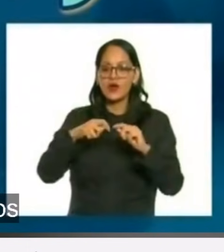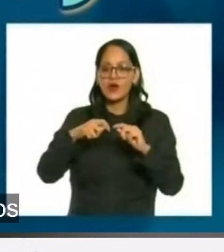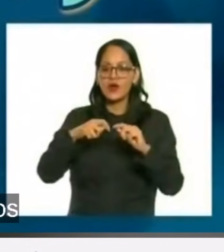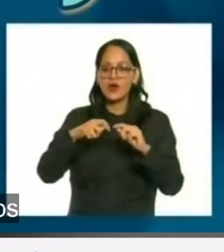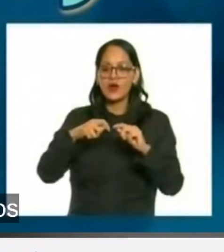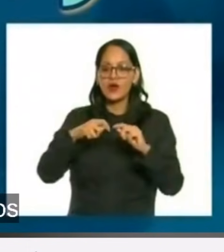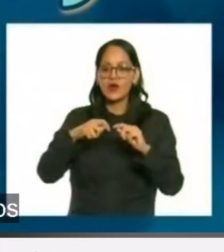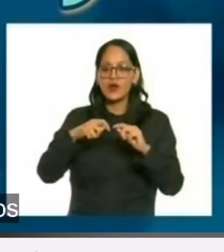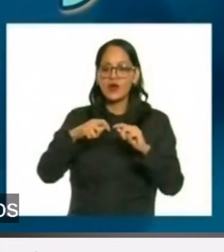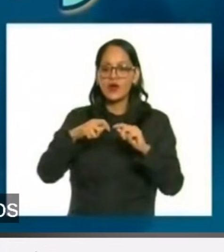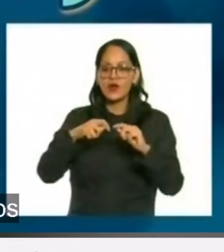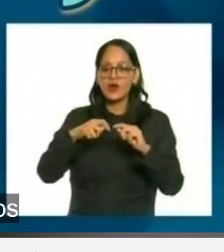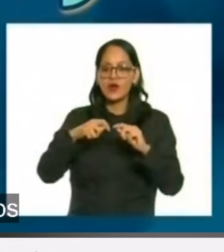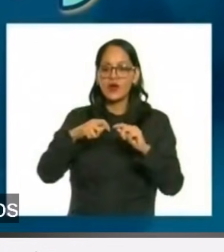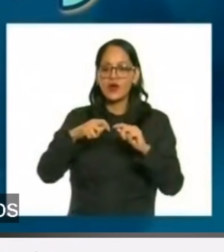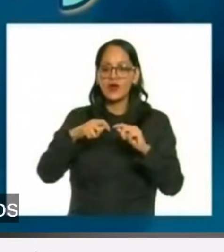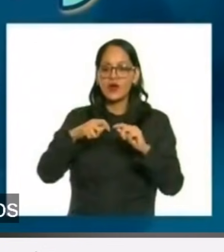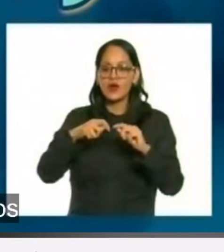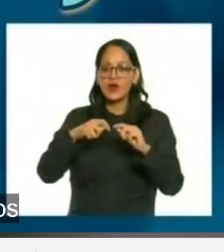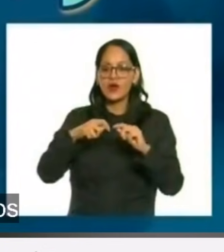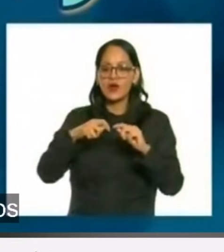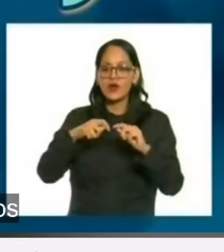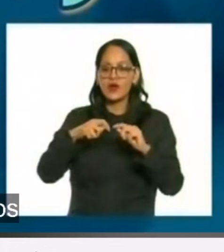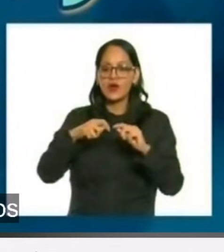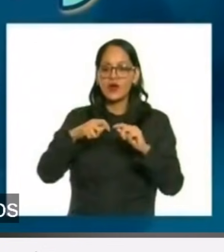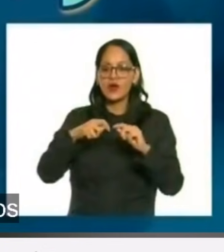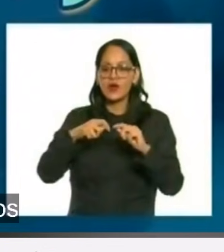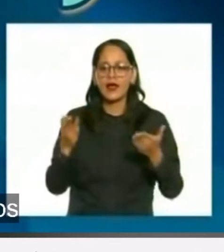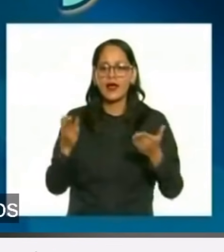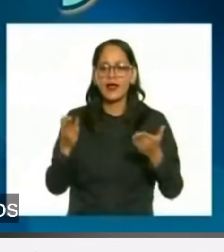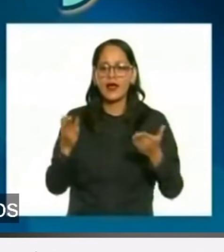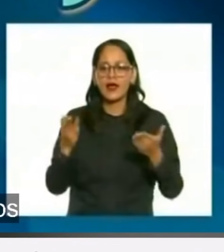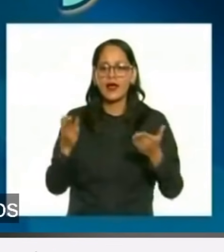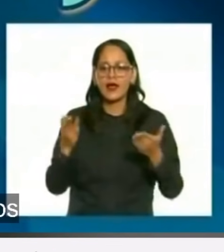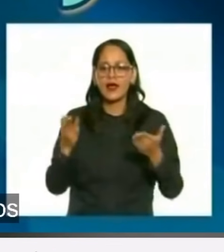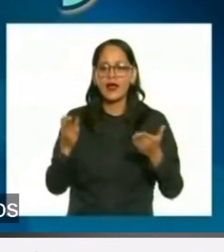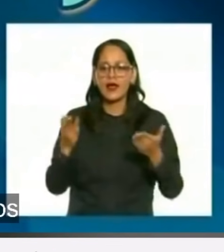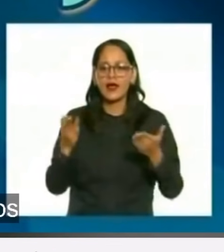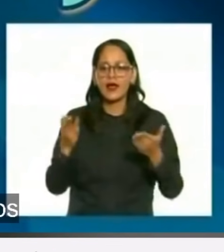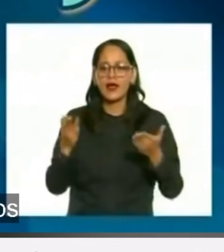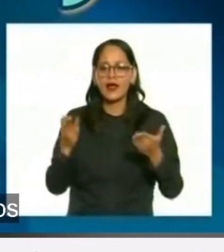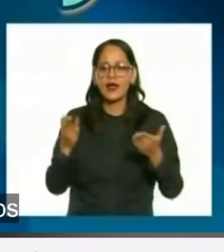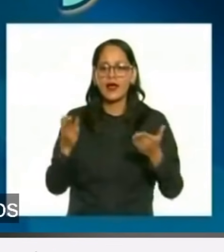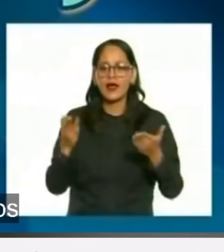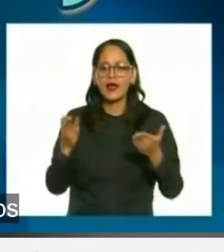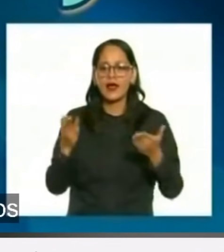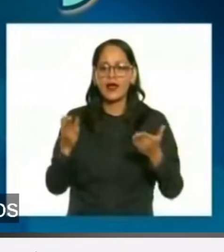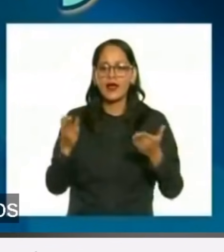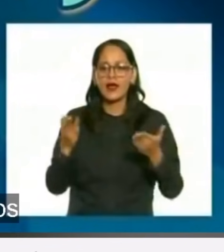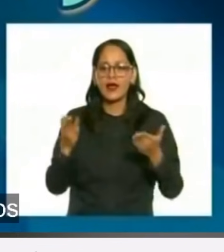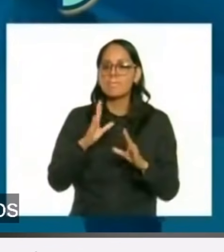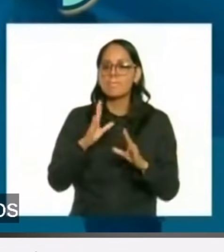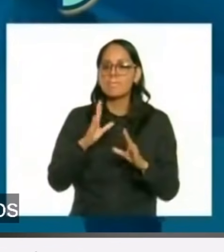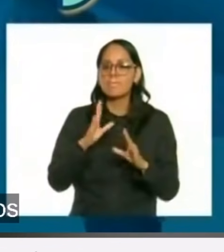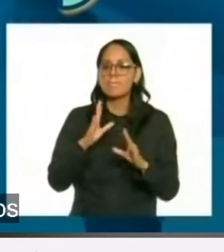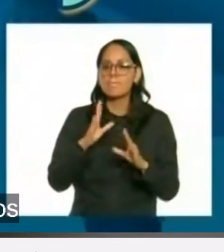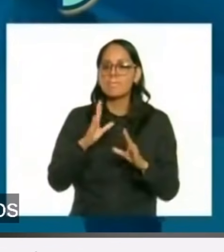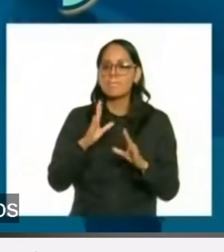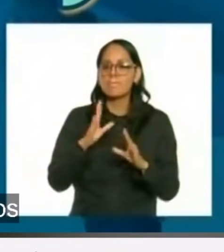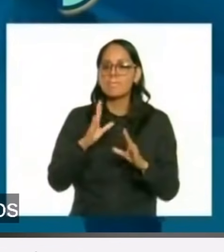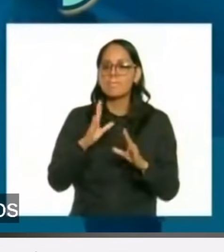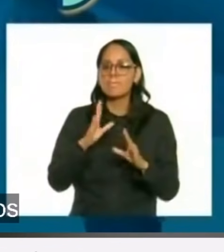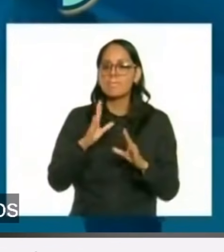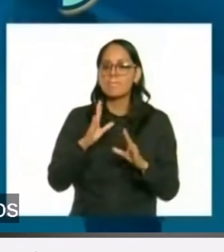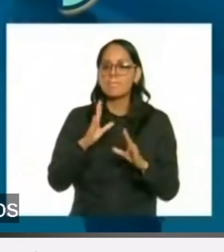ello vamos a experimentar, analizar y explicar la propagación del sonido en diferentes medios. El medio sólido como cuerdas, paredes y madera.